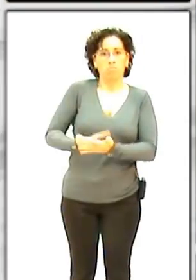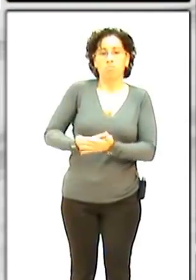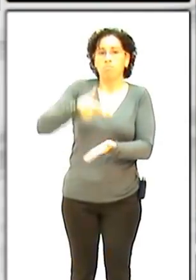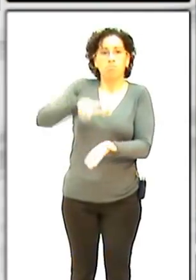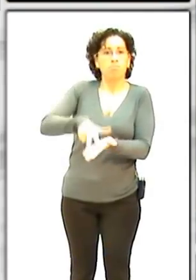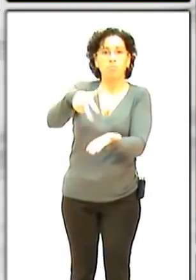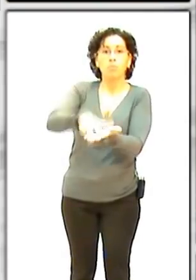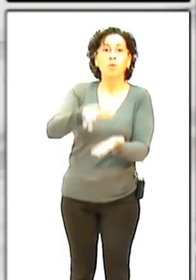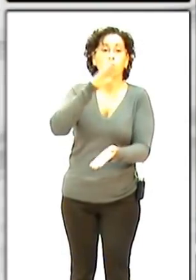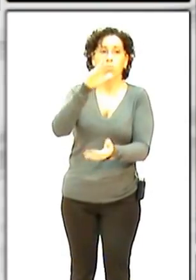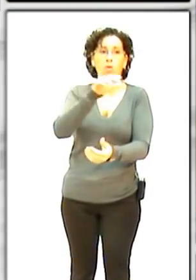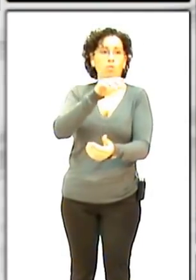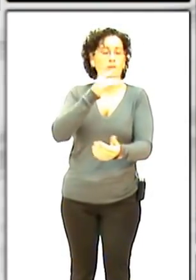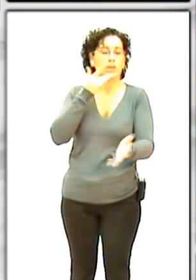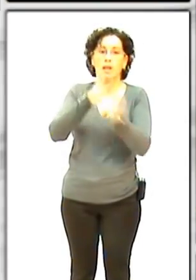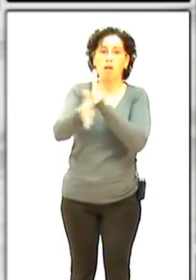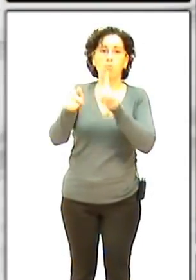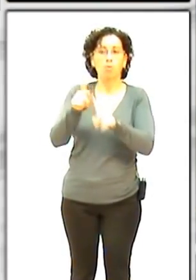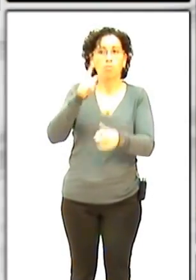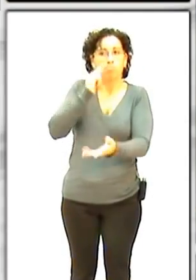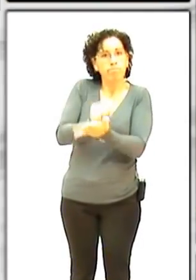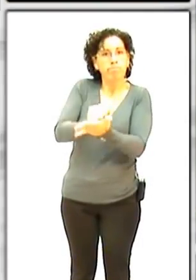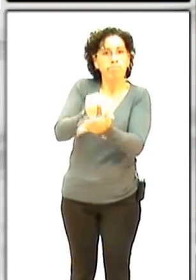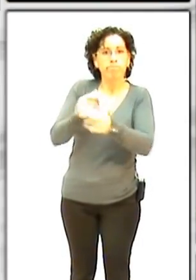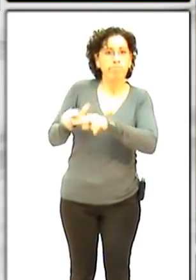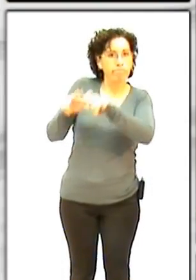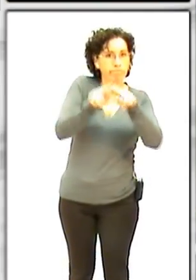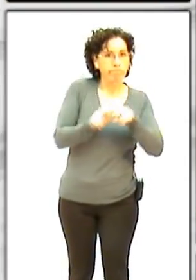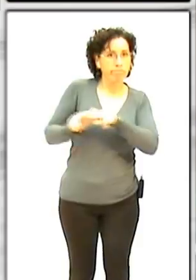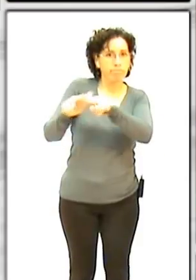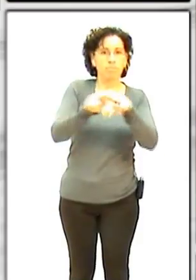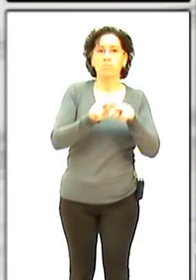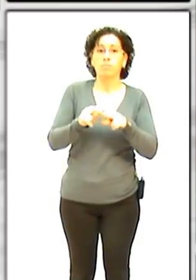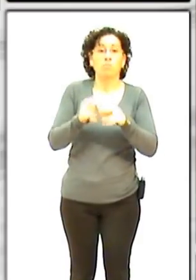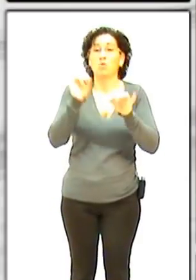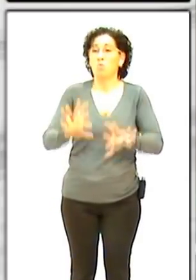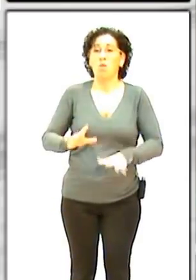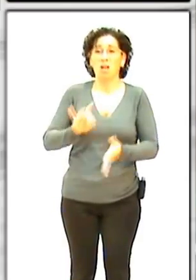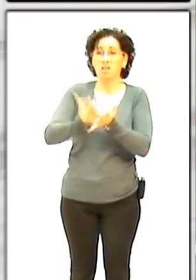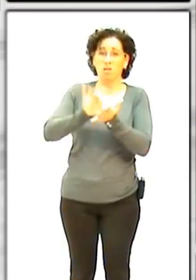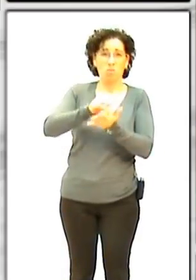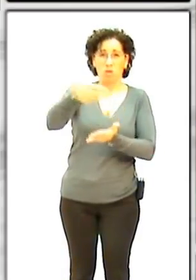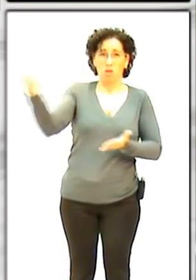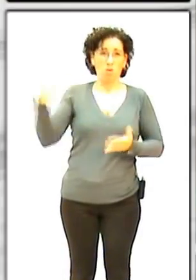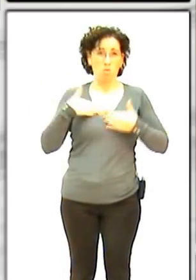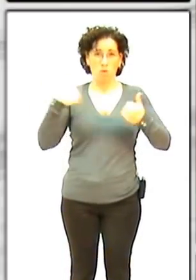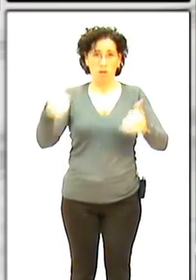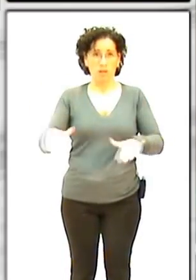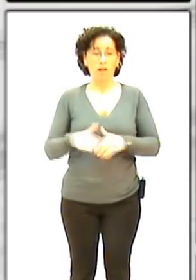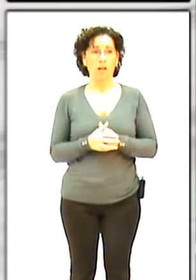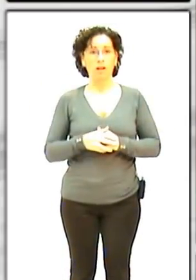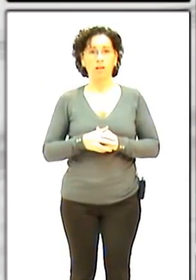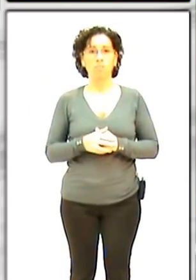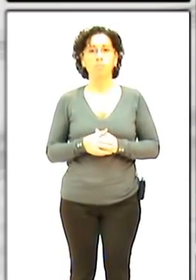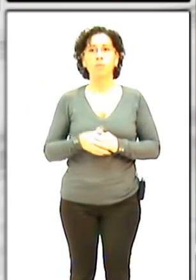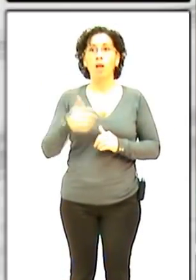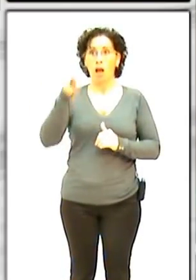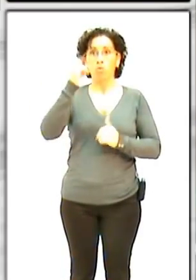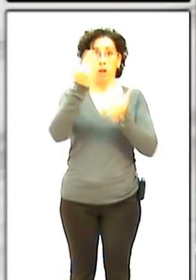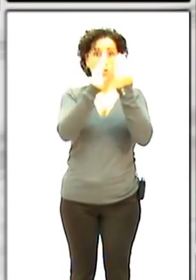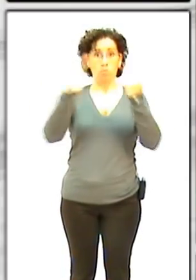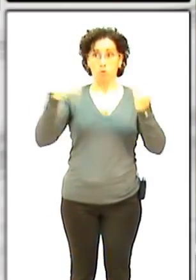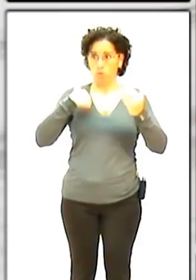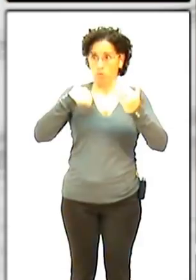testando qué es lo que está sucediendo, pues como cualquier otro servicio, ¿no? Hay una exposición que yo os animo al